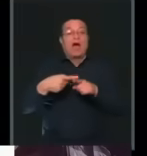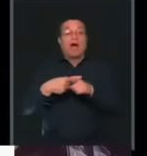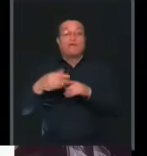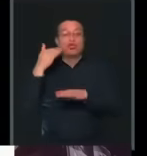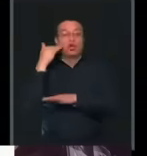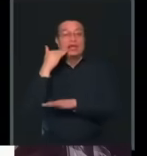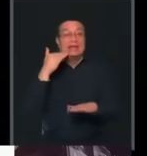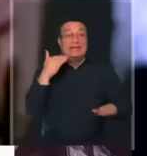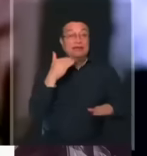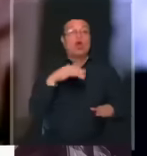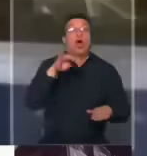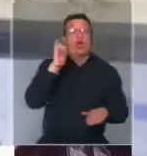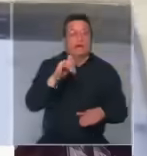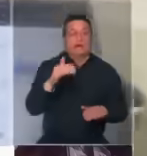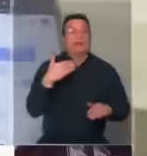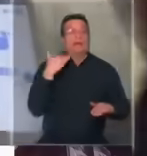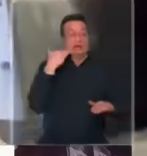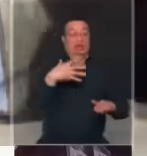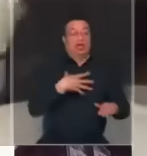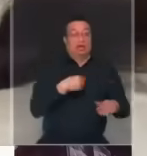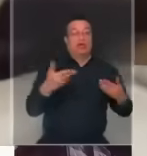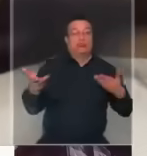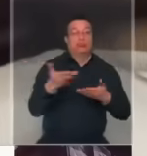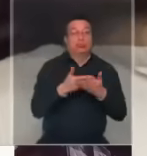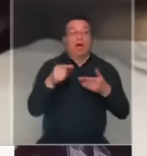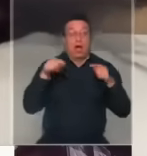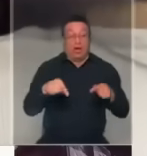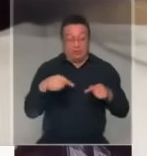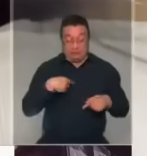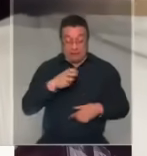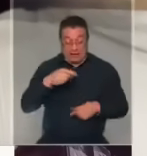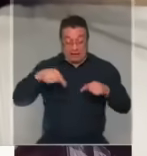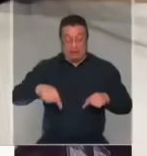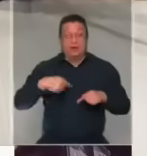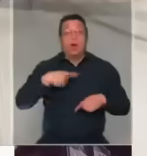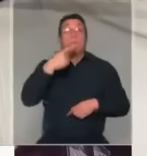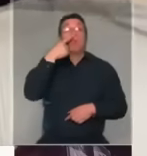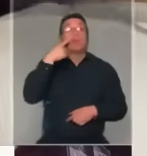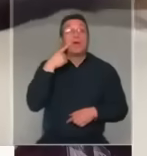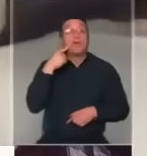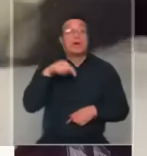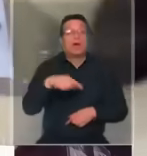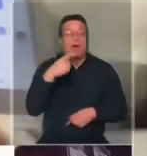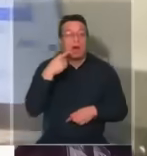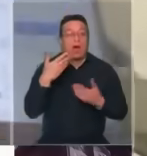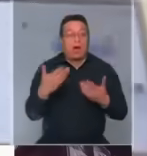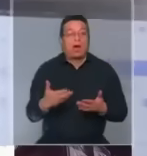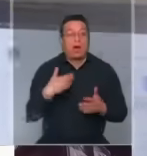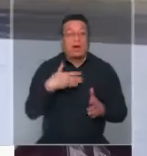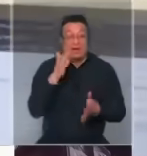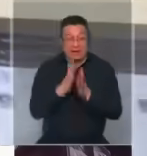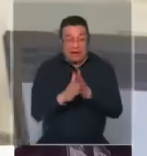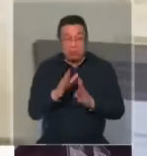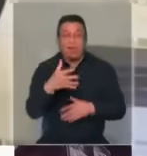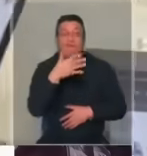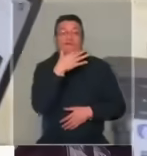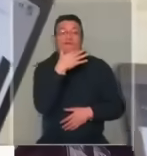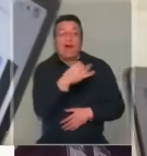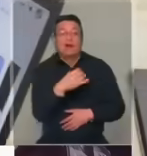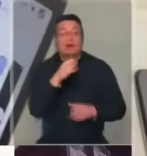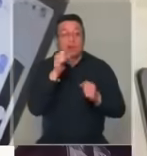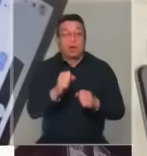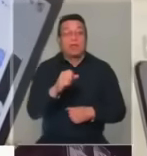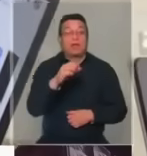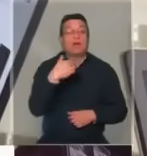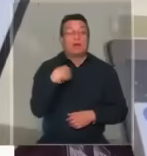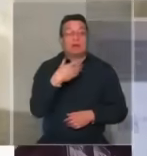y nuestros niños. Es por eso que sin salir de este canal vamos a hacer un experimento para probar qué tan rápido, qué tan fácil un pedófilo